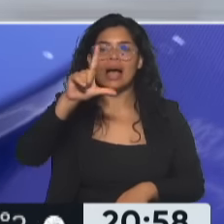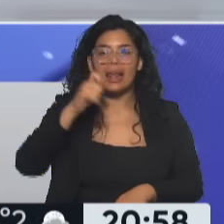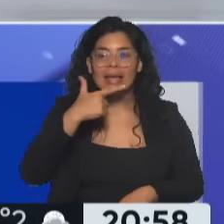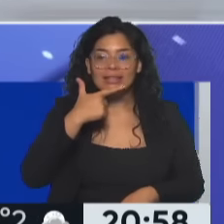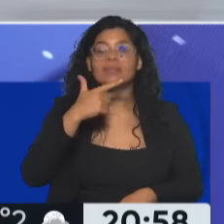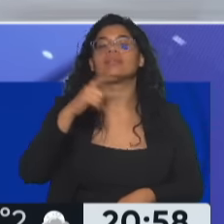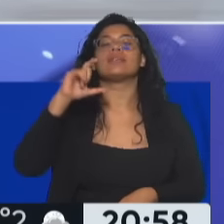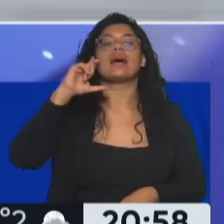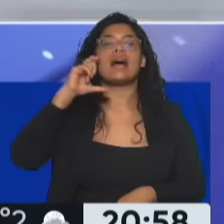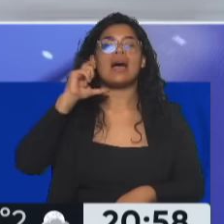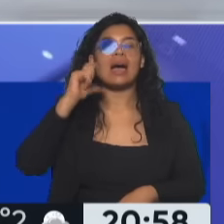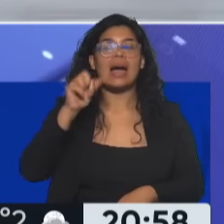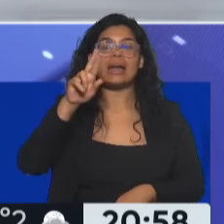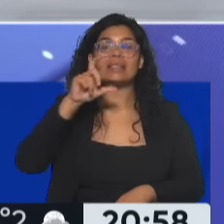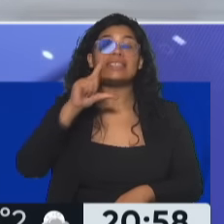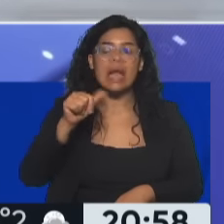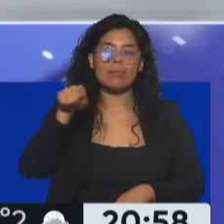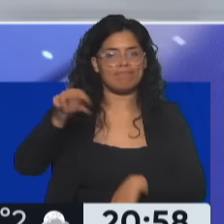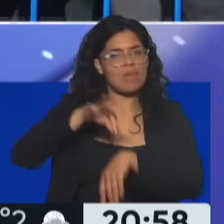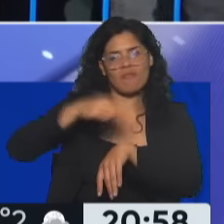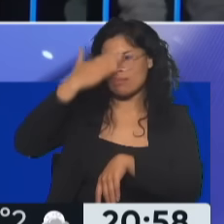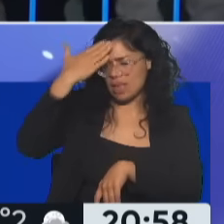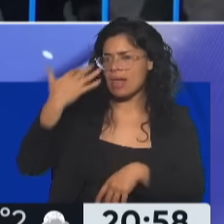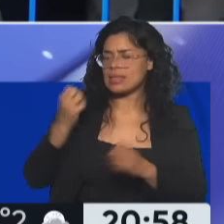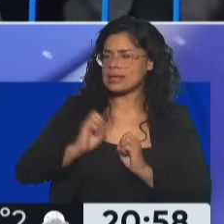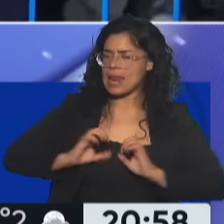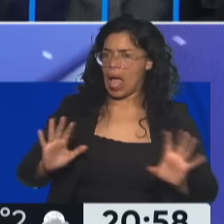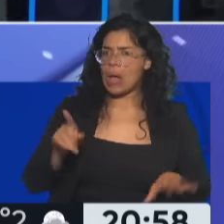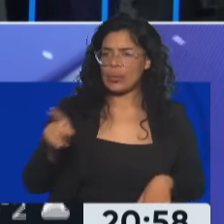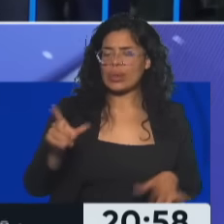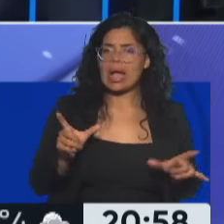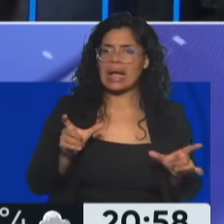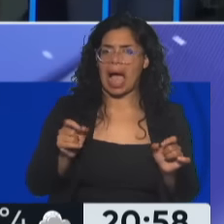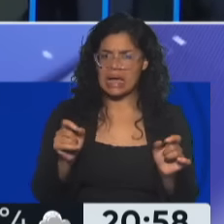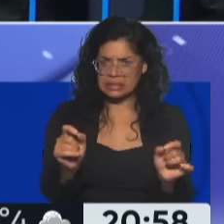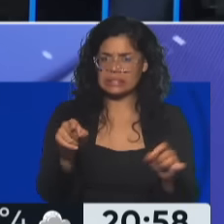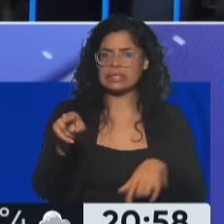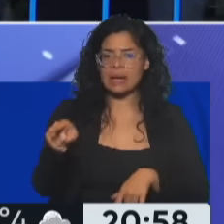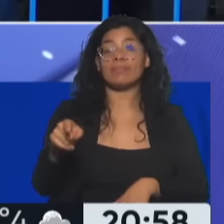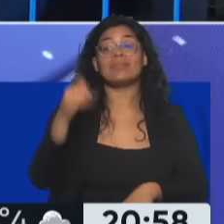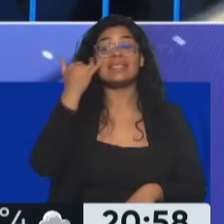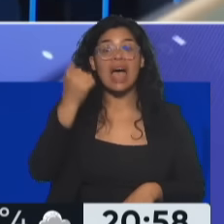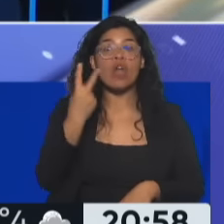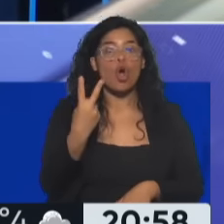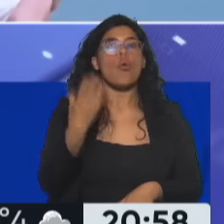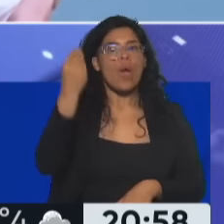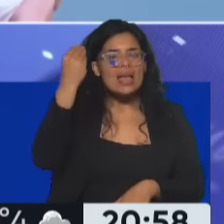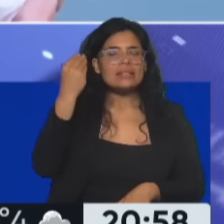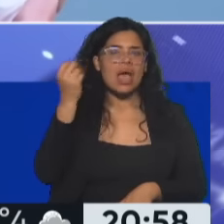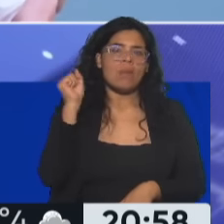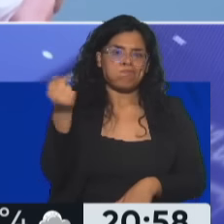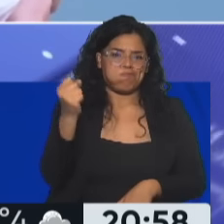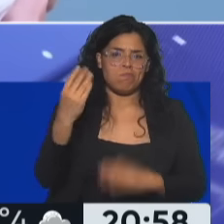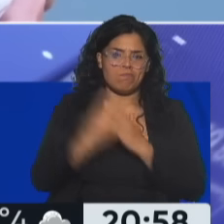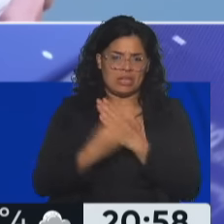Padecía una larga enfermedad, cáncer. Ex ministro de Salud dos veces en nuestro país. Estaba internado desde hace algunos días